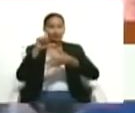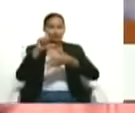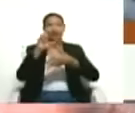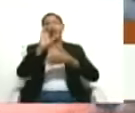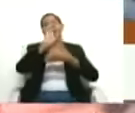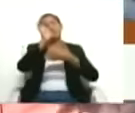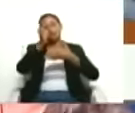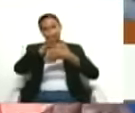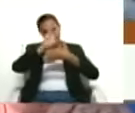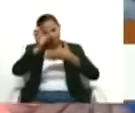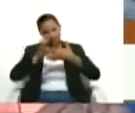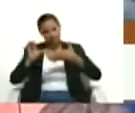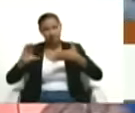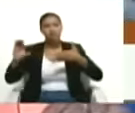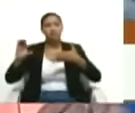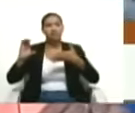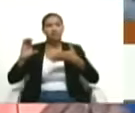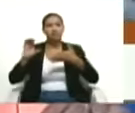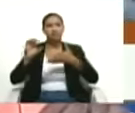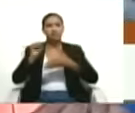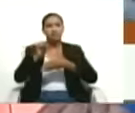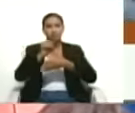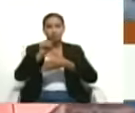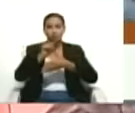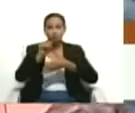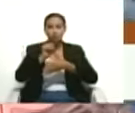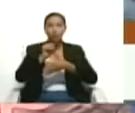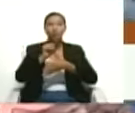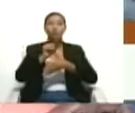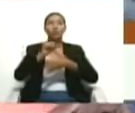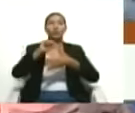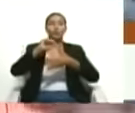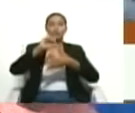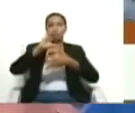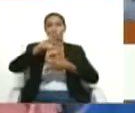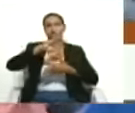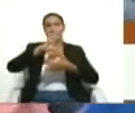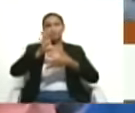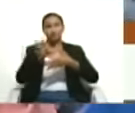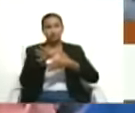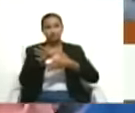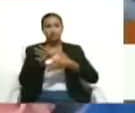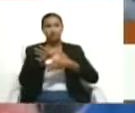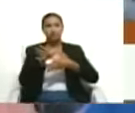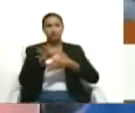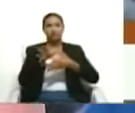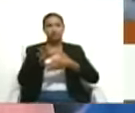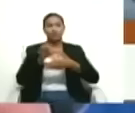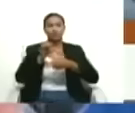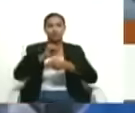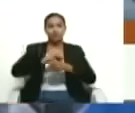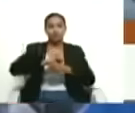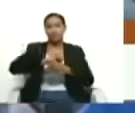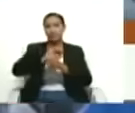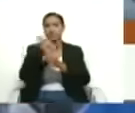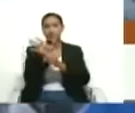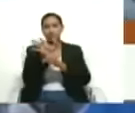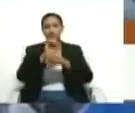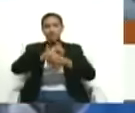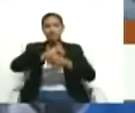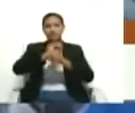nuestra inserción en la geopolítica mundial, nuestra incorporación a los BRICS, a ese nuevo bloque que mira hacia un